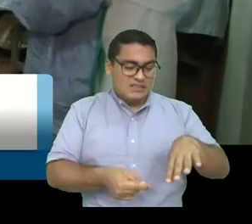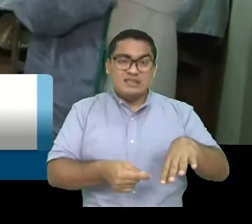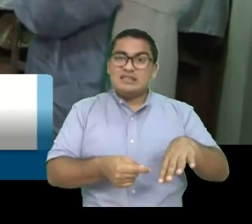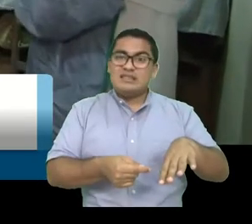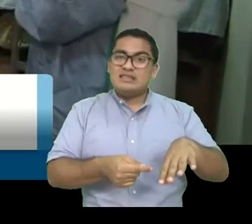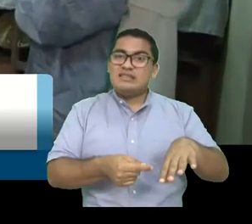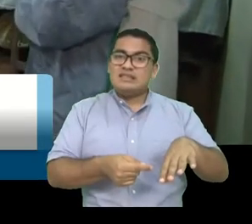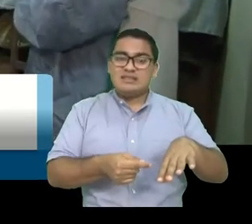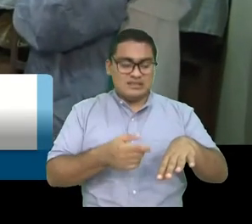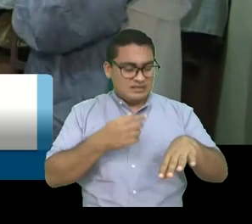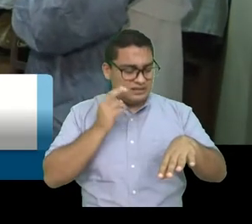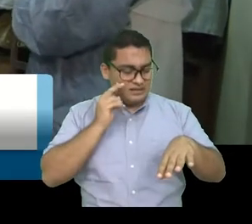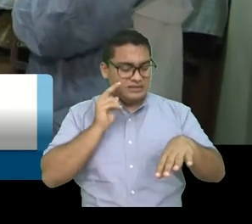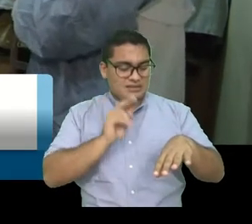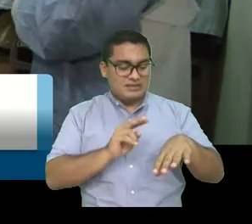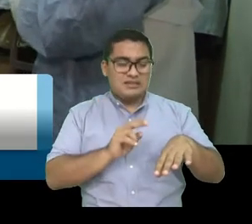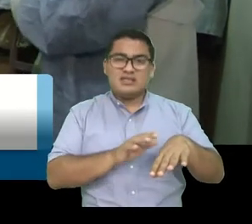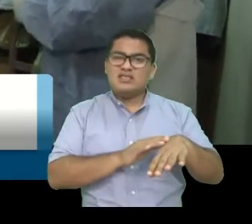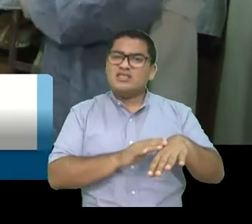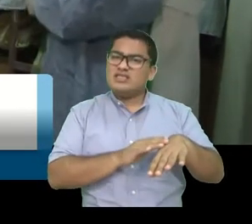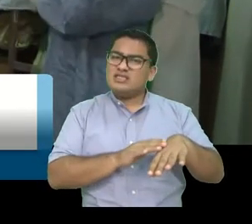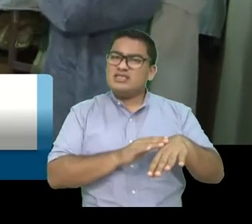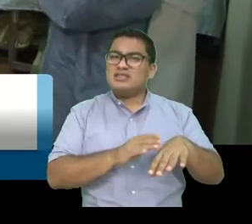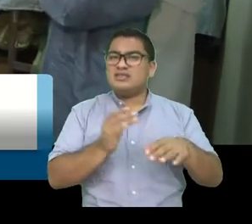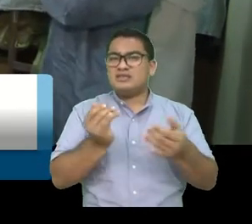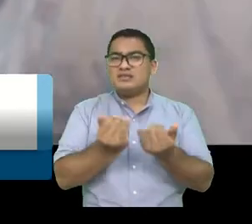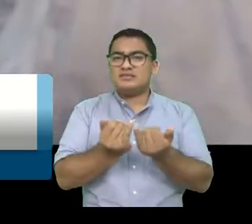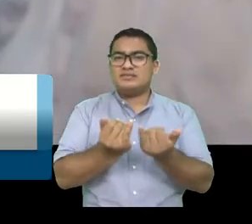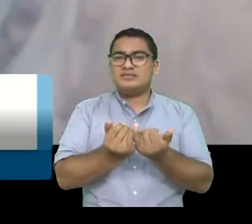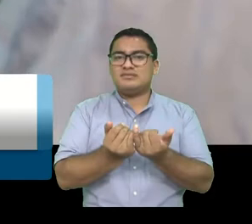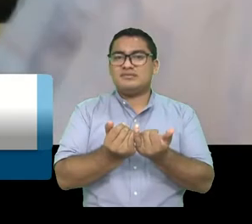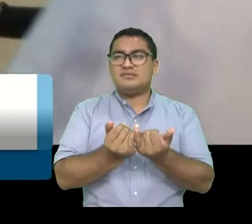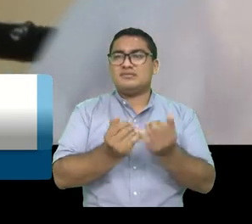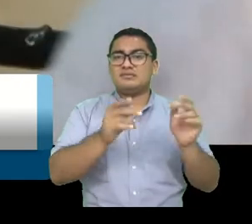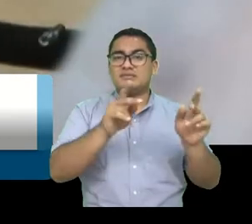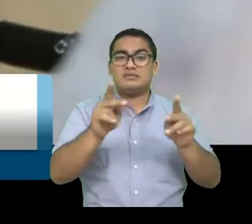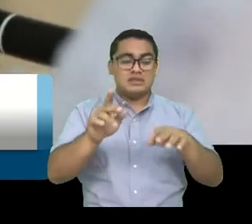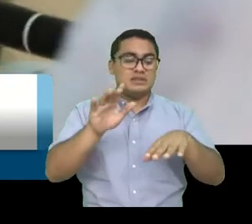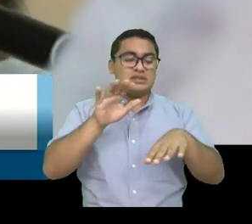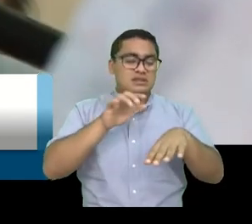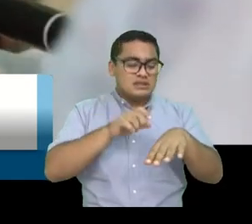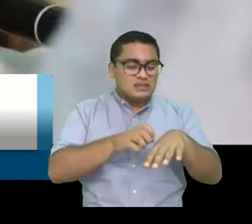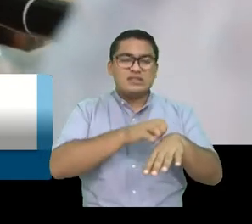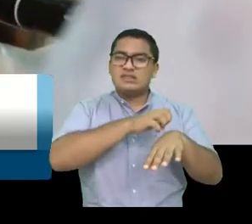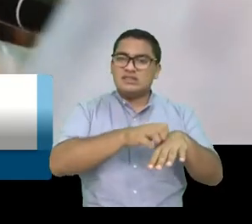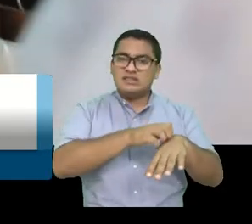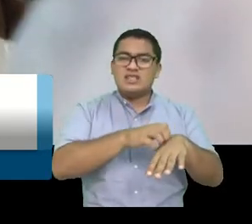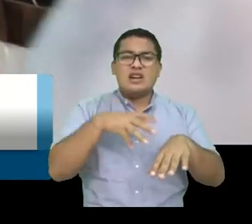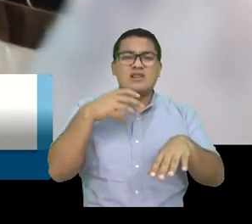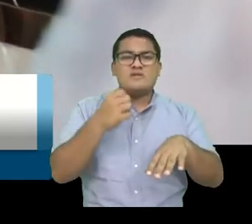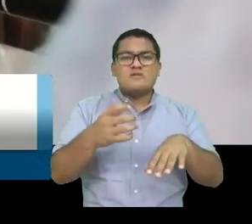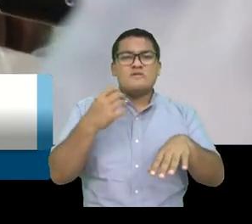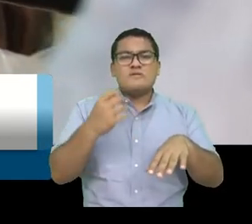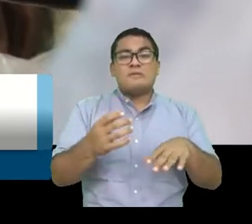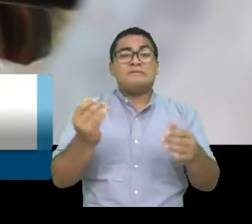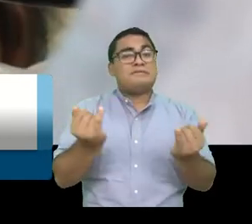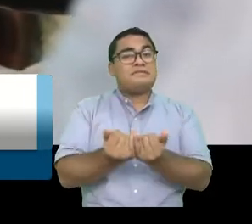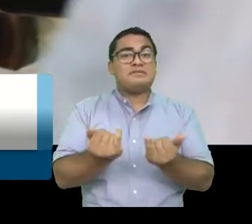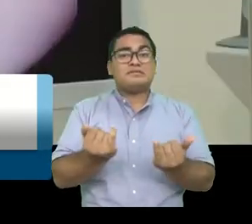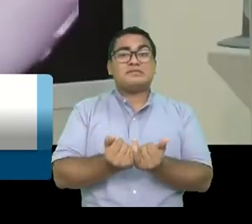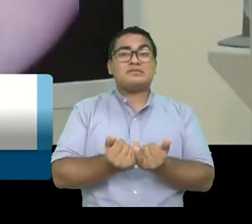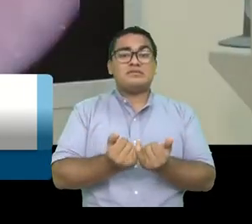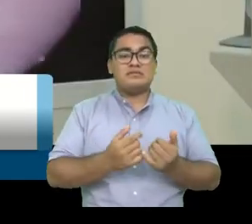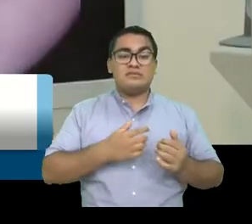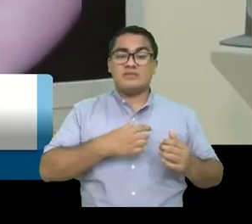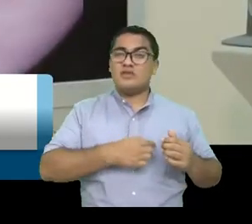una escoración, como una llaga. Correcto. Obviamente que si tú la tocas, te la estás tocando, eso arde, duele. Prácticamente en la